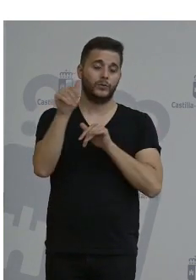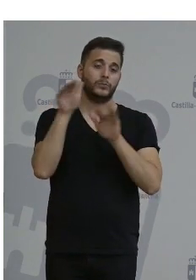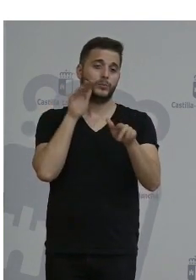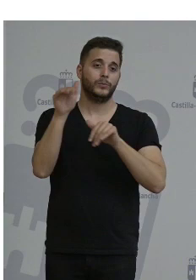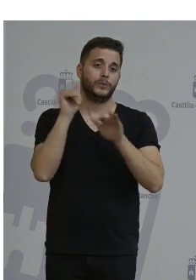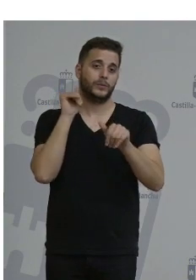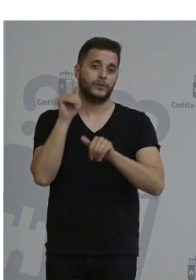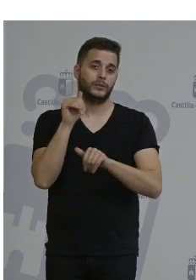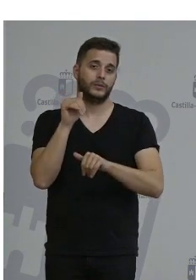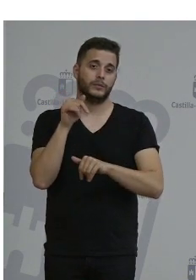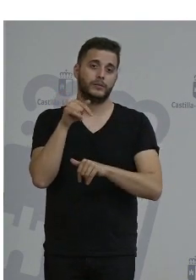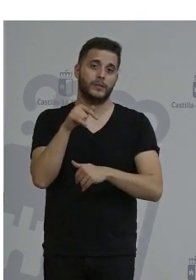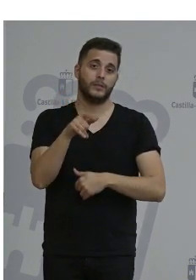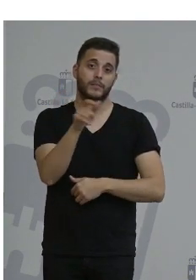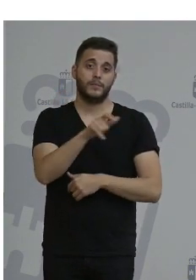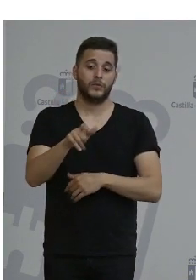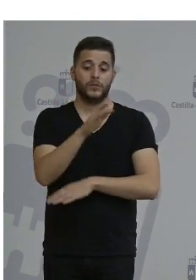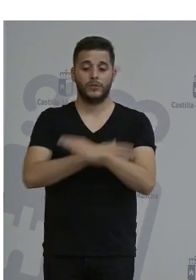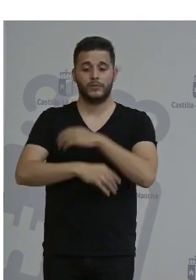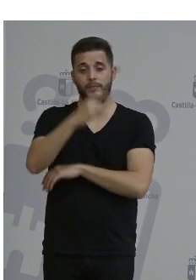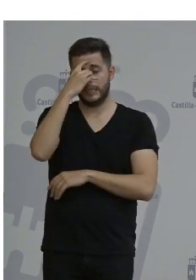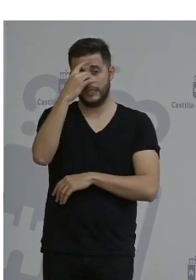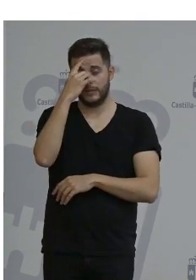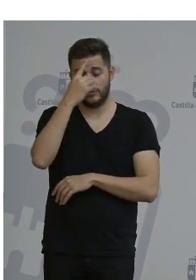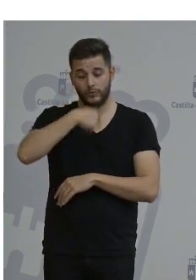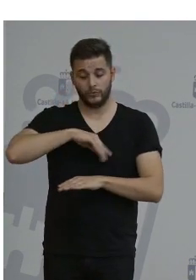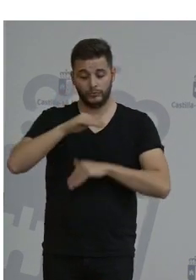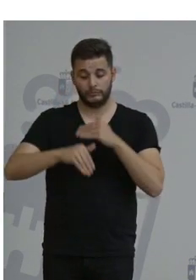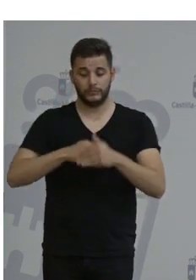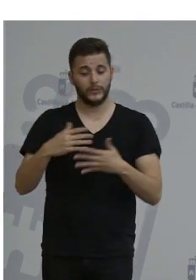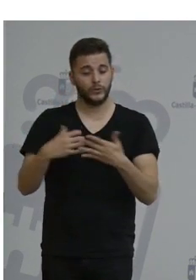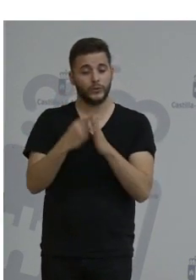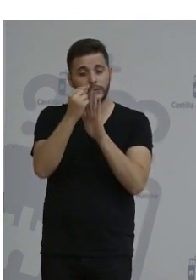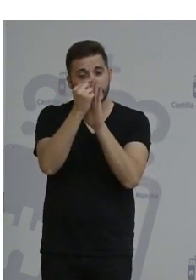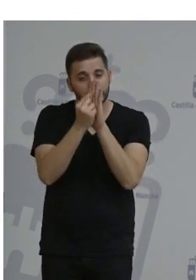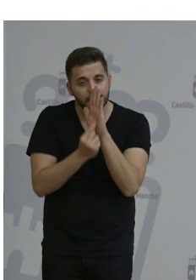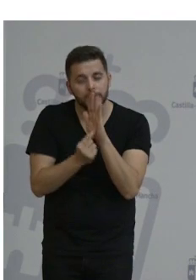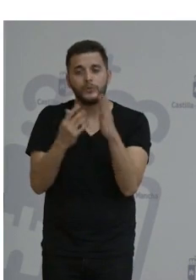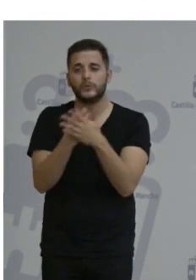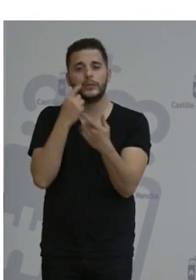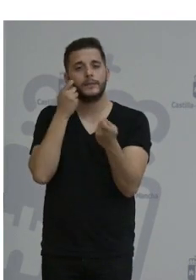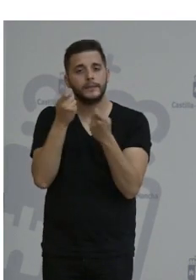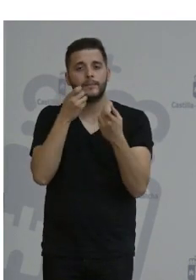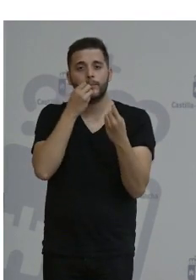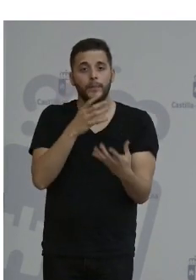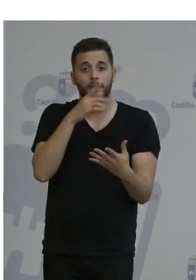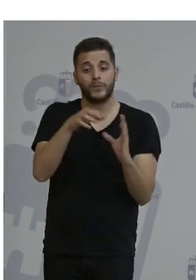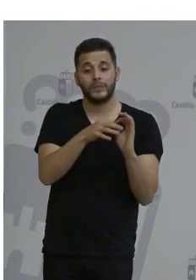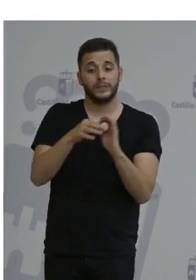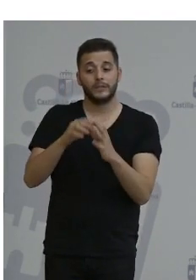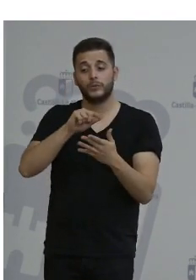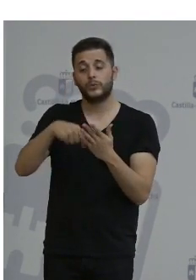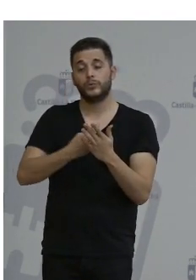haciendo para el personal con discapacidad intelectual, que todo esté bien definido en el nuevo convenio, que es en el que estamos trabajando